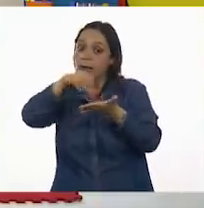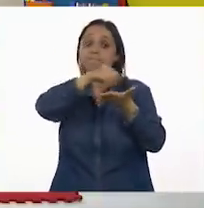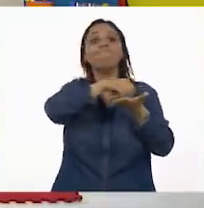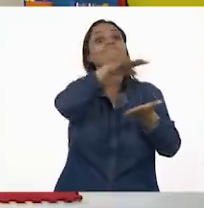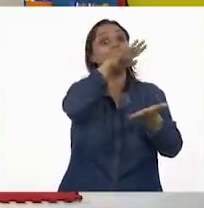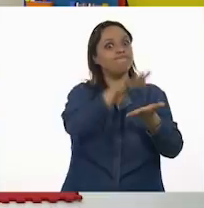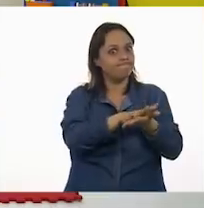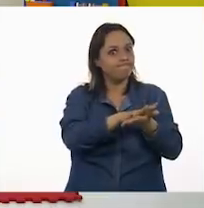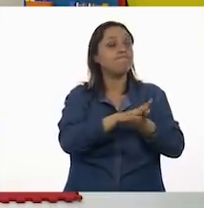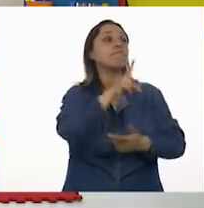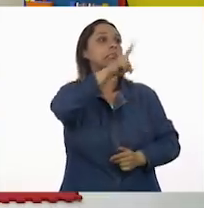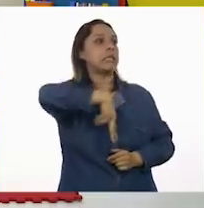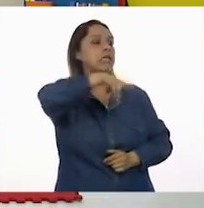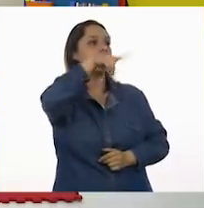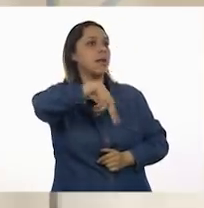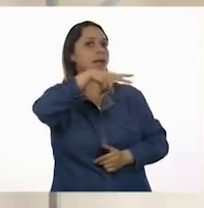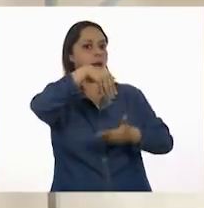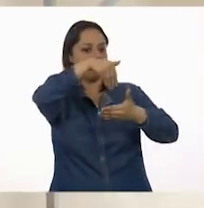nuestro tarjetero!